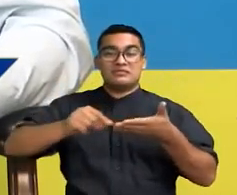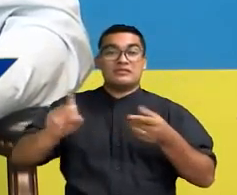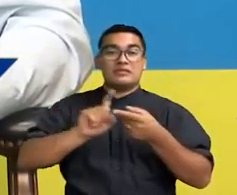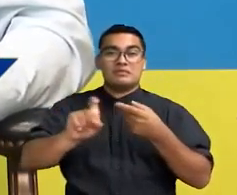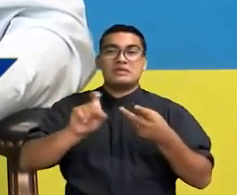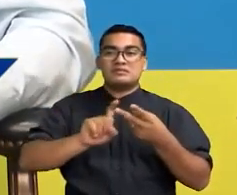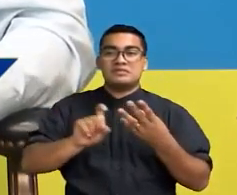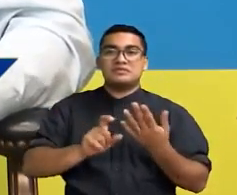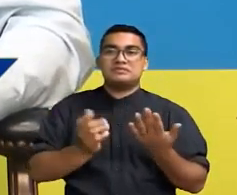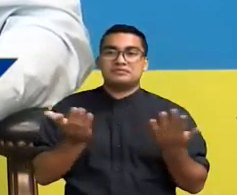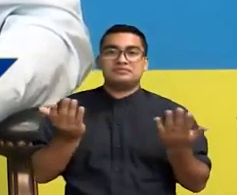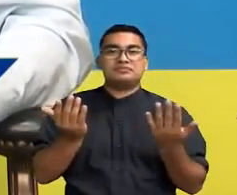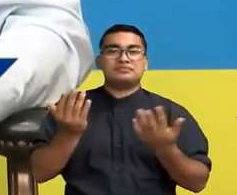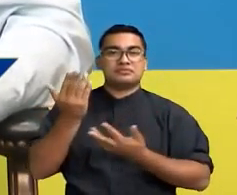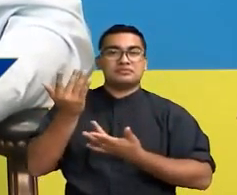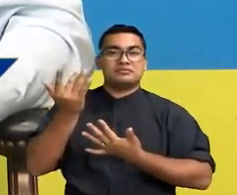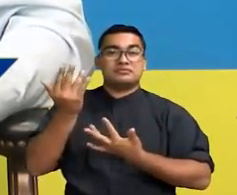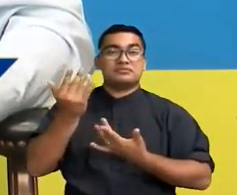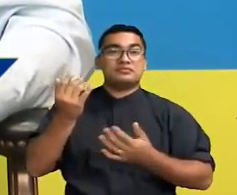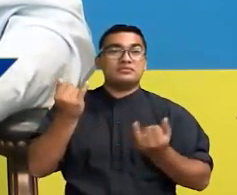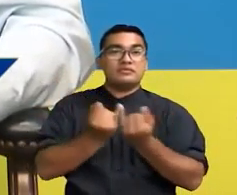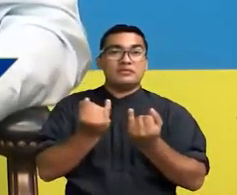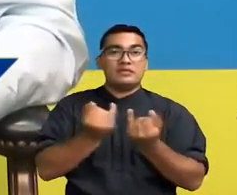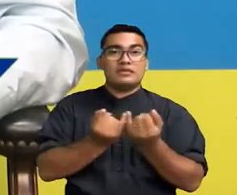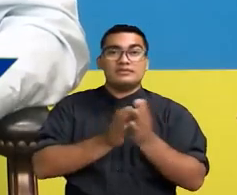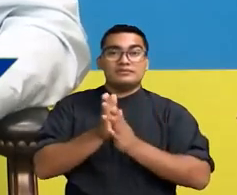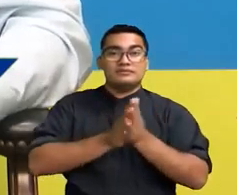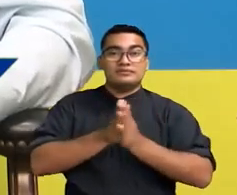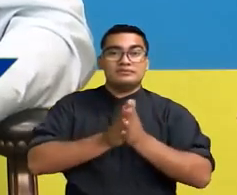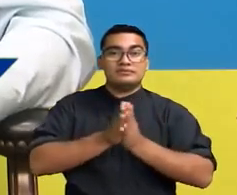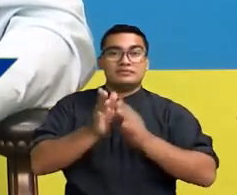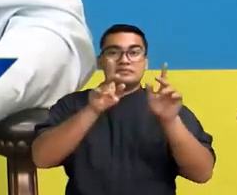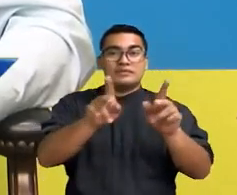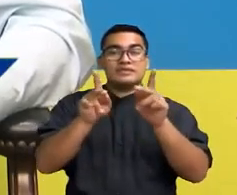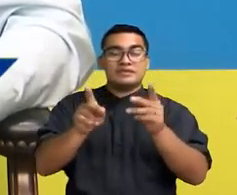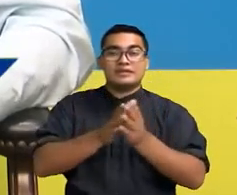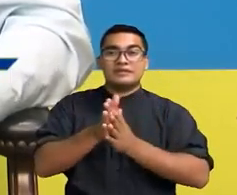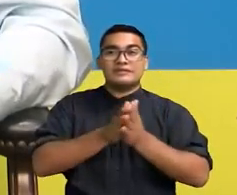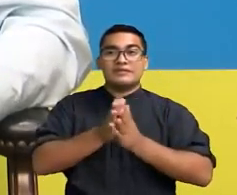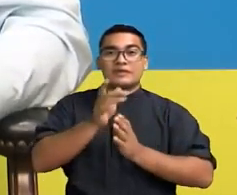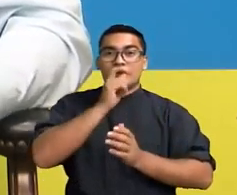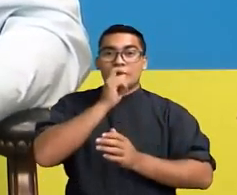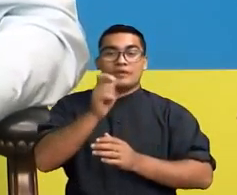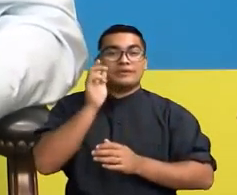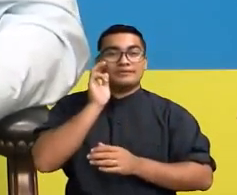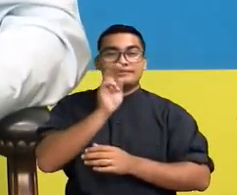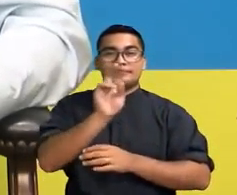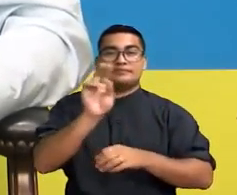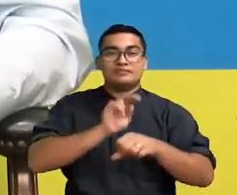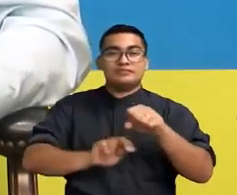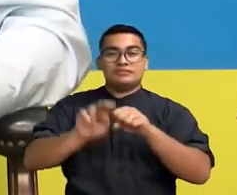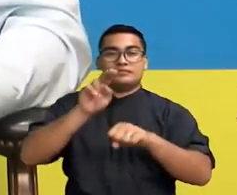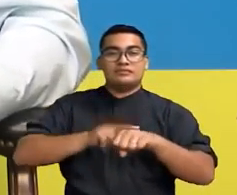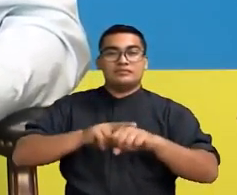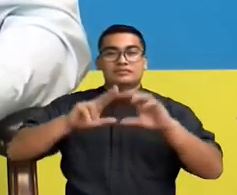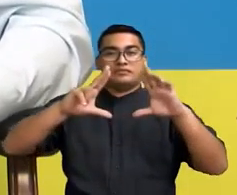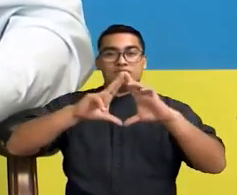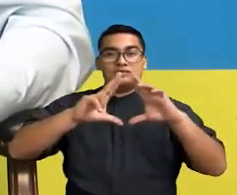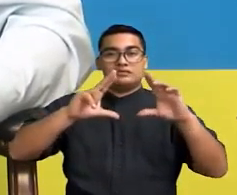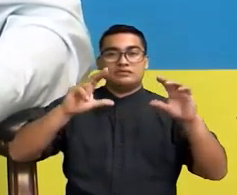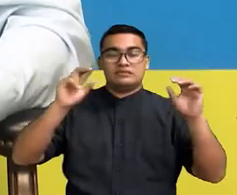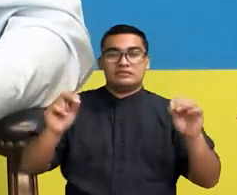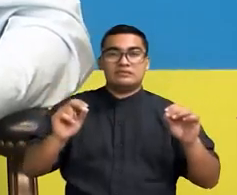meses, esperamos que haya sido de mucho provecho para esas personas que nos miran en el territorio nacional, que nos miran en